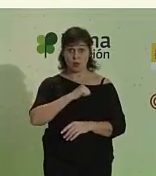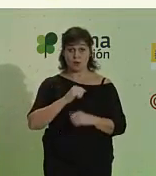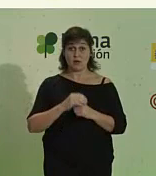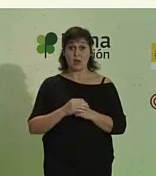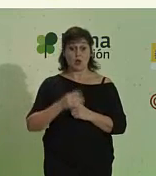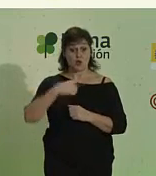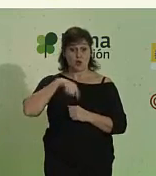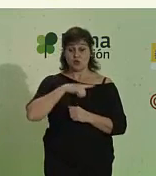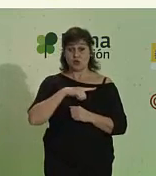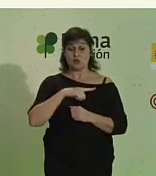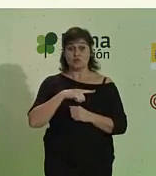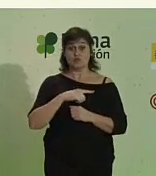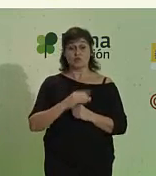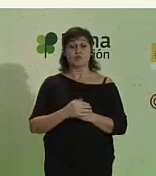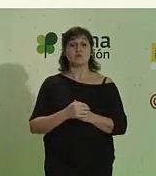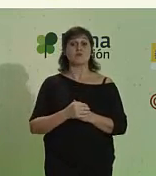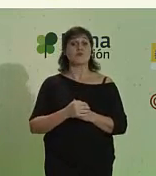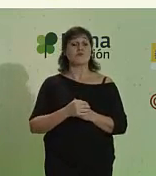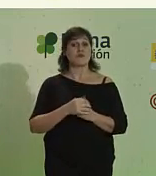estamos